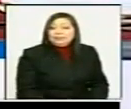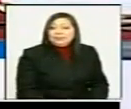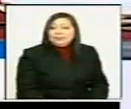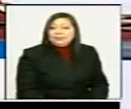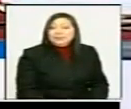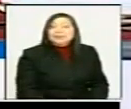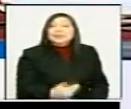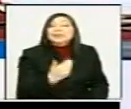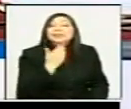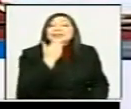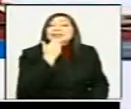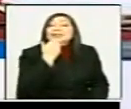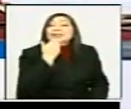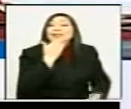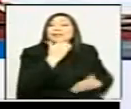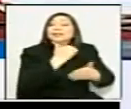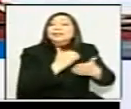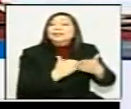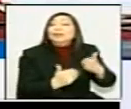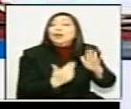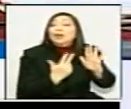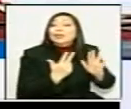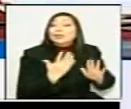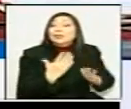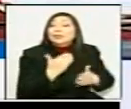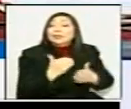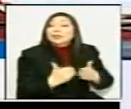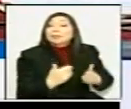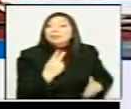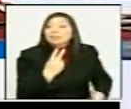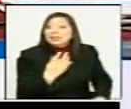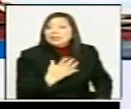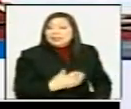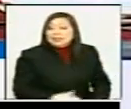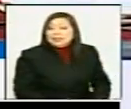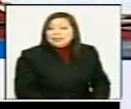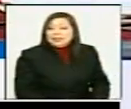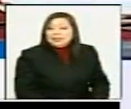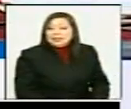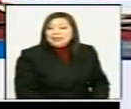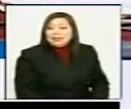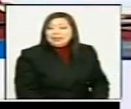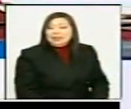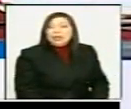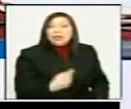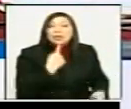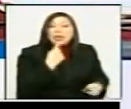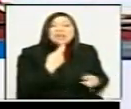¿Y quién baja de 85 a 25? El tribunal arbitral.